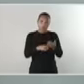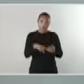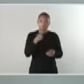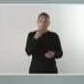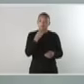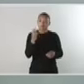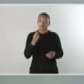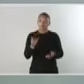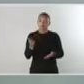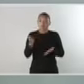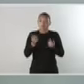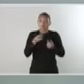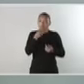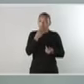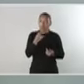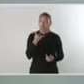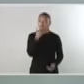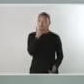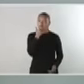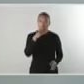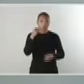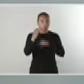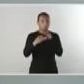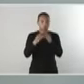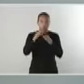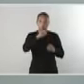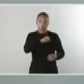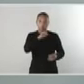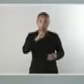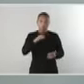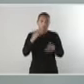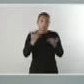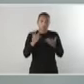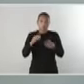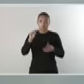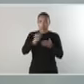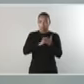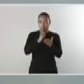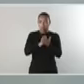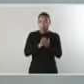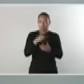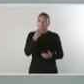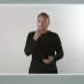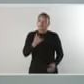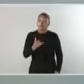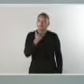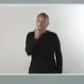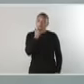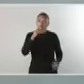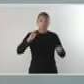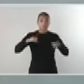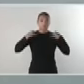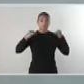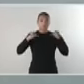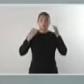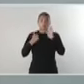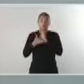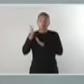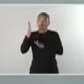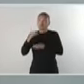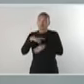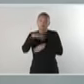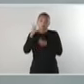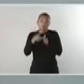perdón por todo el daño que le han hecho a Tamaulipas pedir perdón a esos jóvenes que se han tenido que ir del estado por falta de